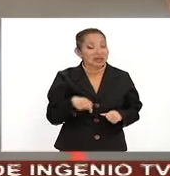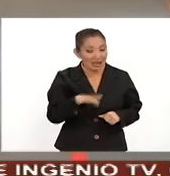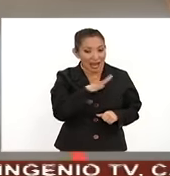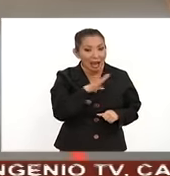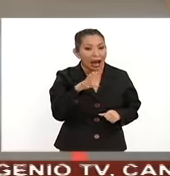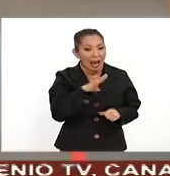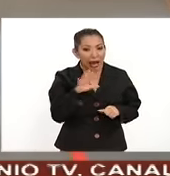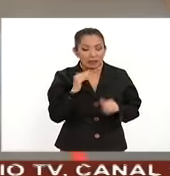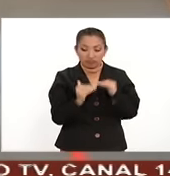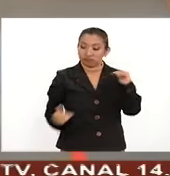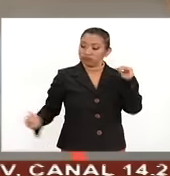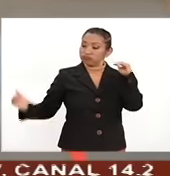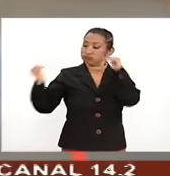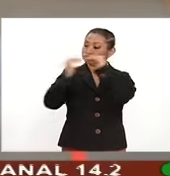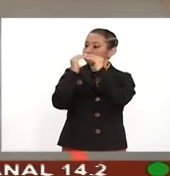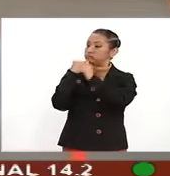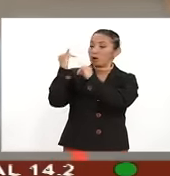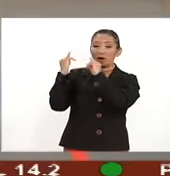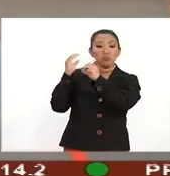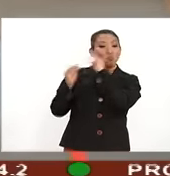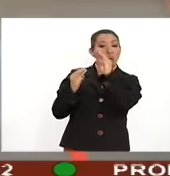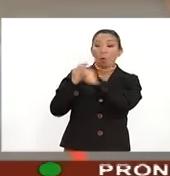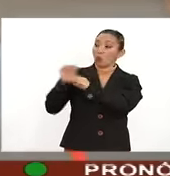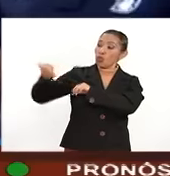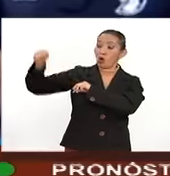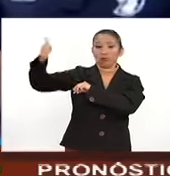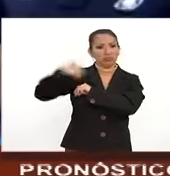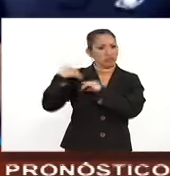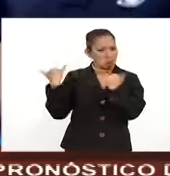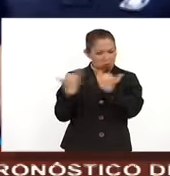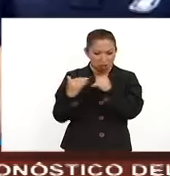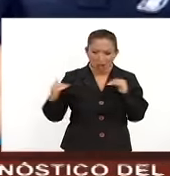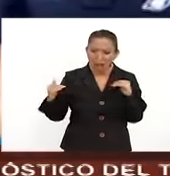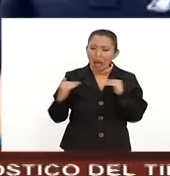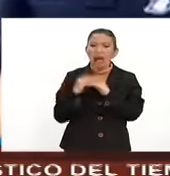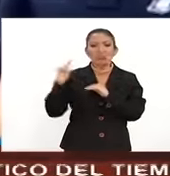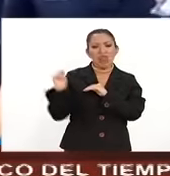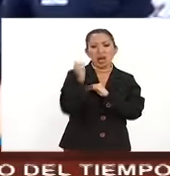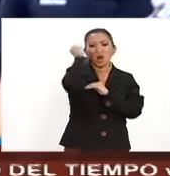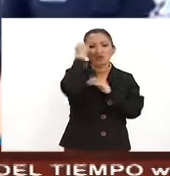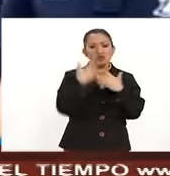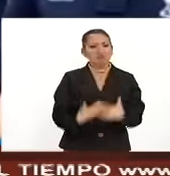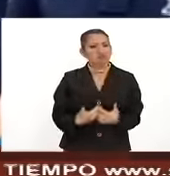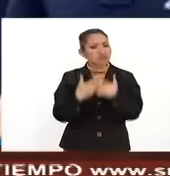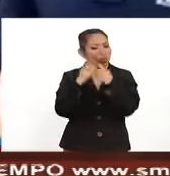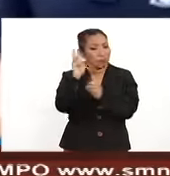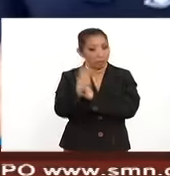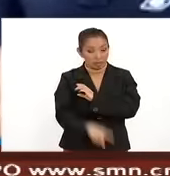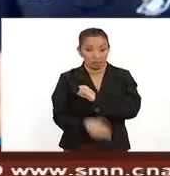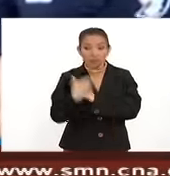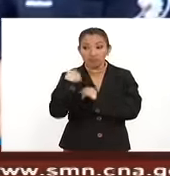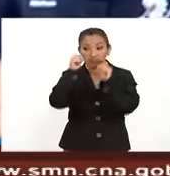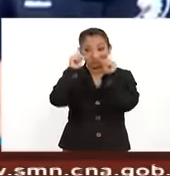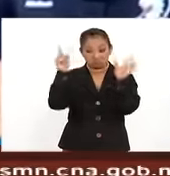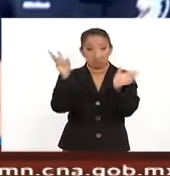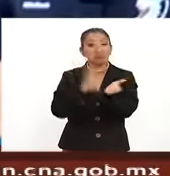estar a la altura de las grandes naciones en el desarrollo tecnológico. Esto de verdad que merece